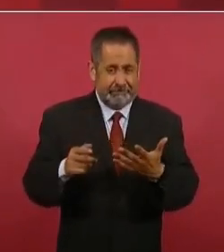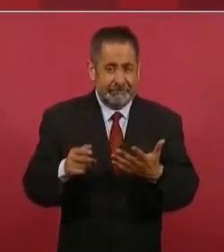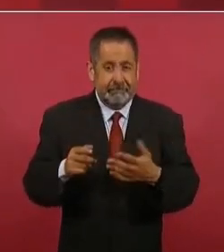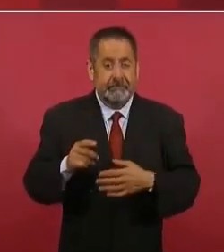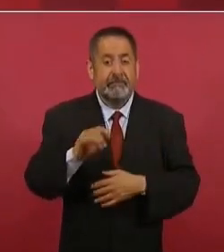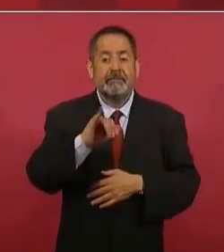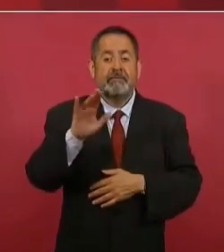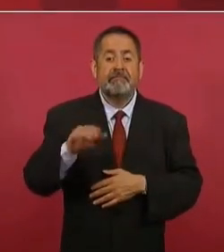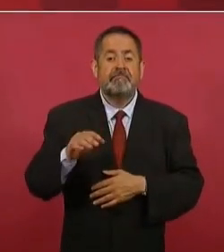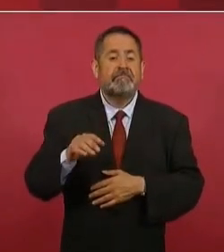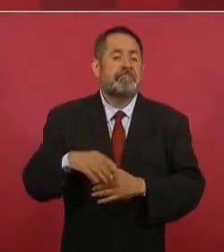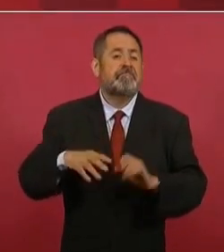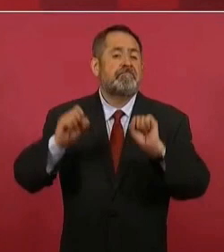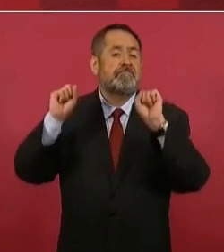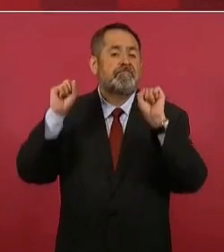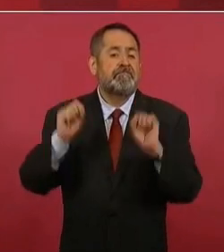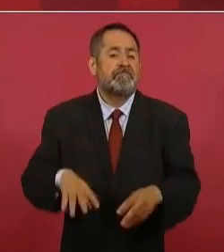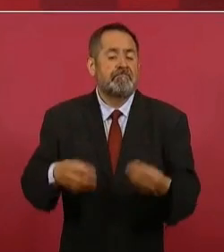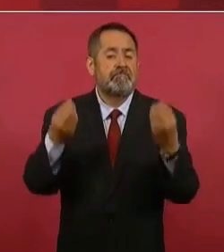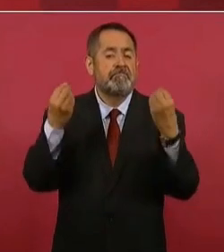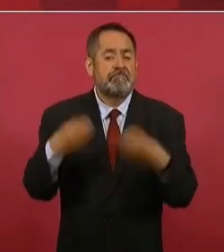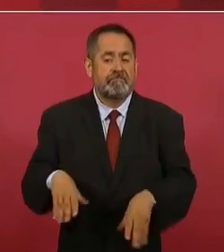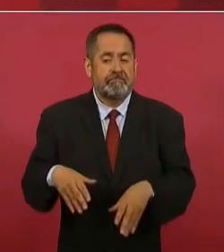se iba a la basura.